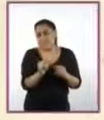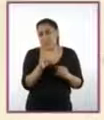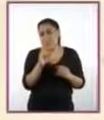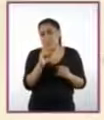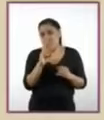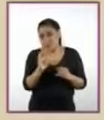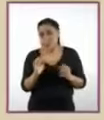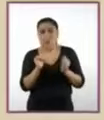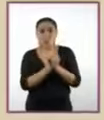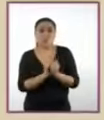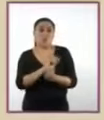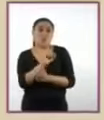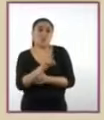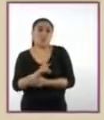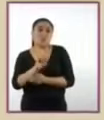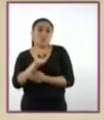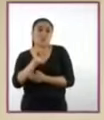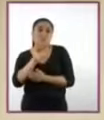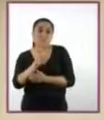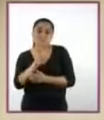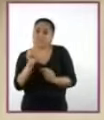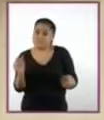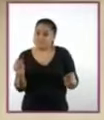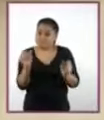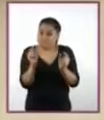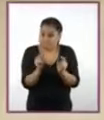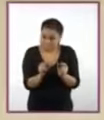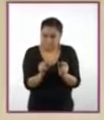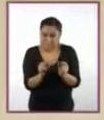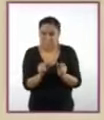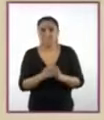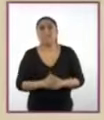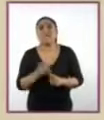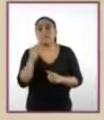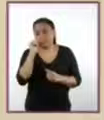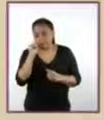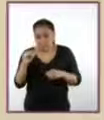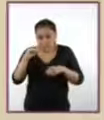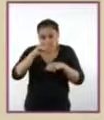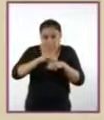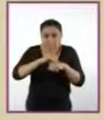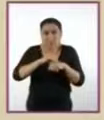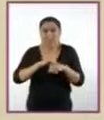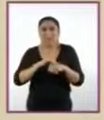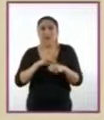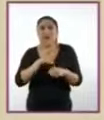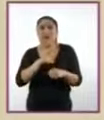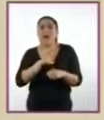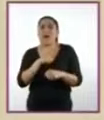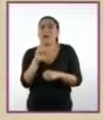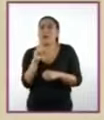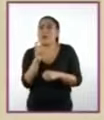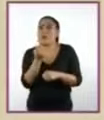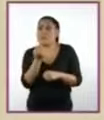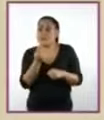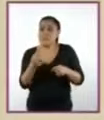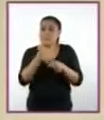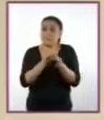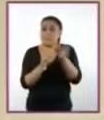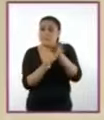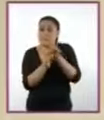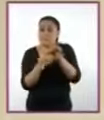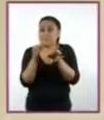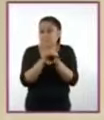un pedazo de zinc, siempre con el mismo orden, y siempre ponía un pedazo de material húmedo entre estos